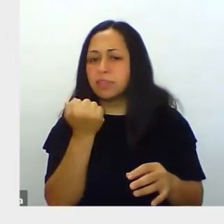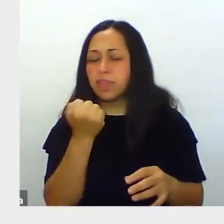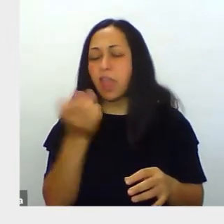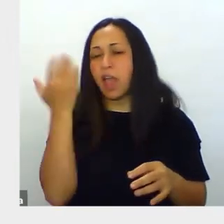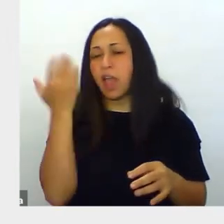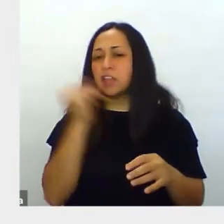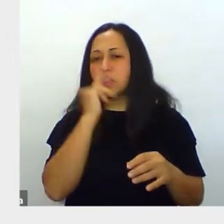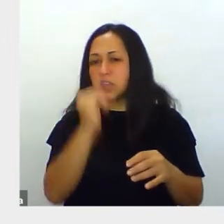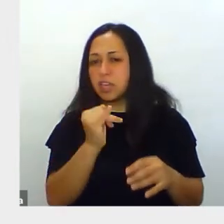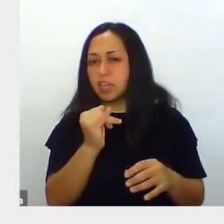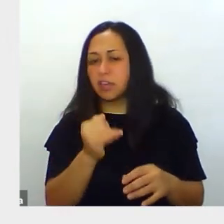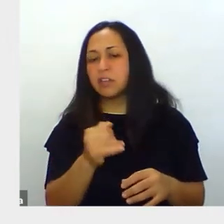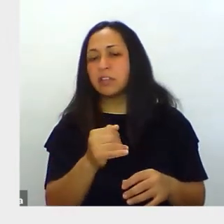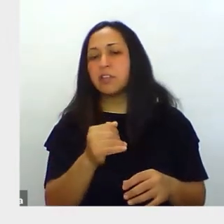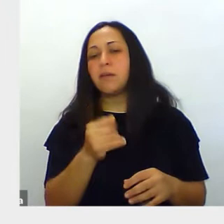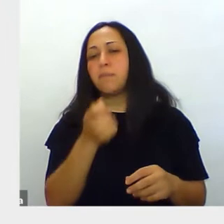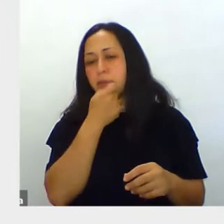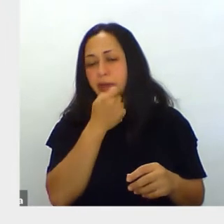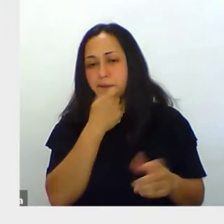mencioné anteriormente, como